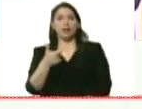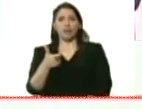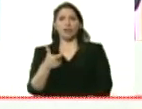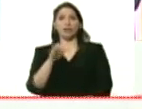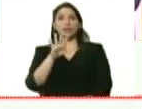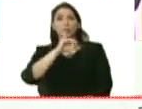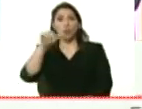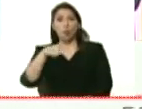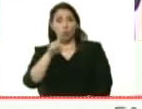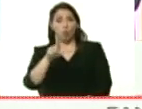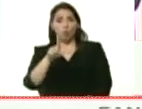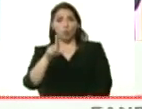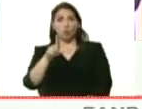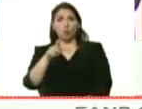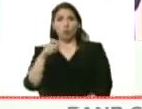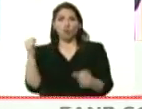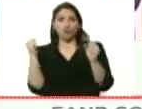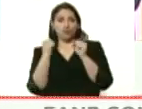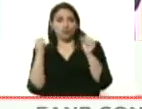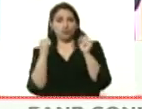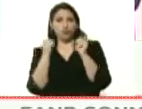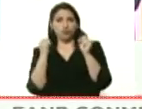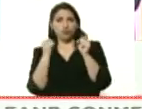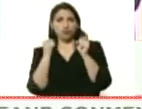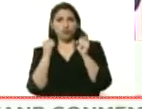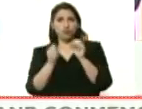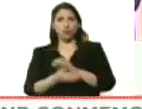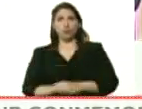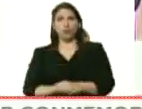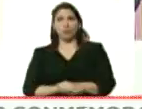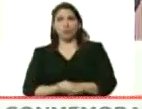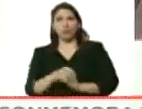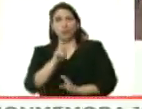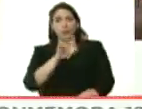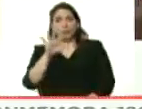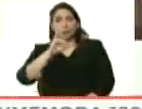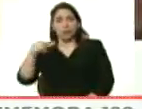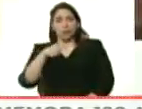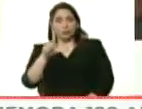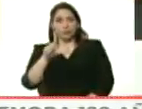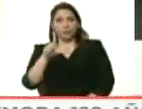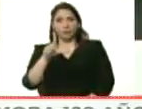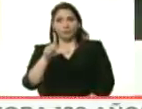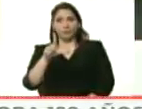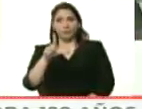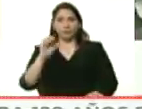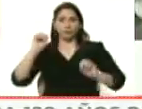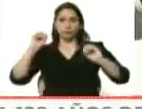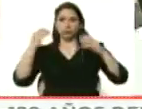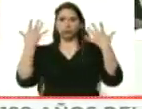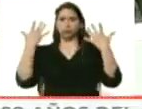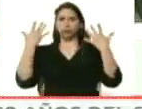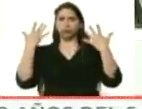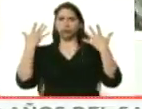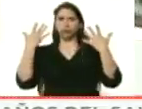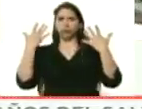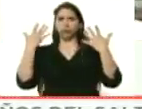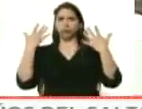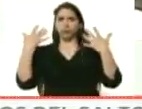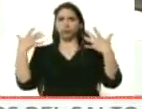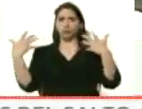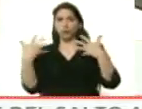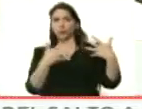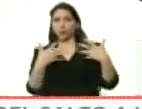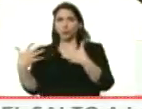de los Andes por el páramo de Pisba. 25 de julio, triunfa en la batalla